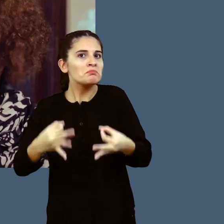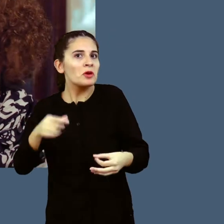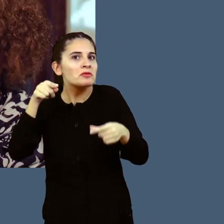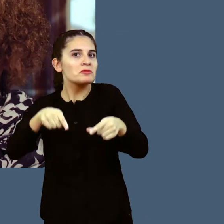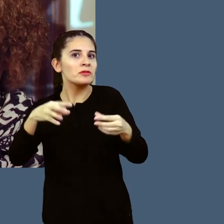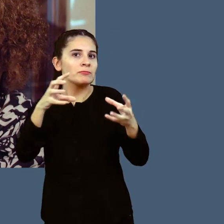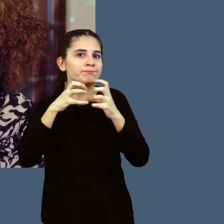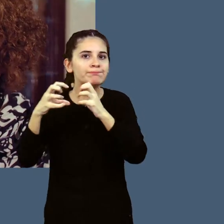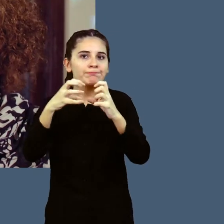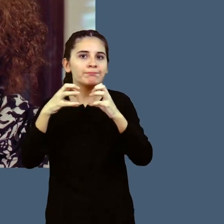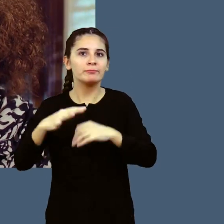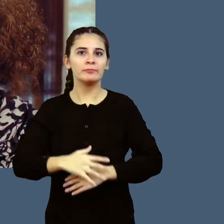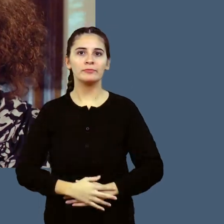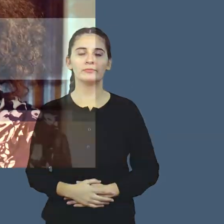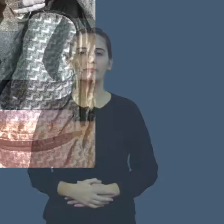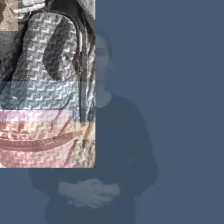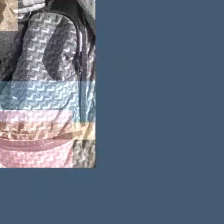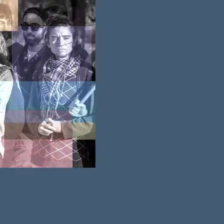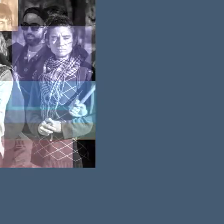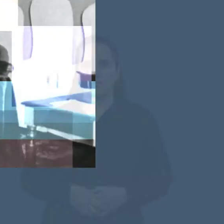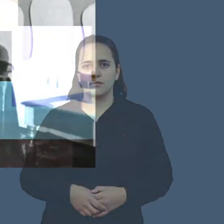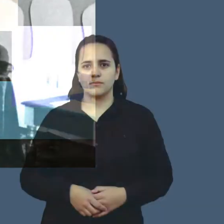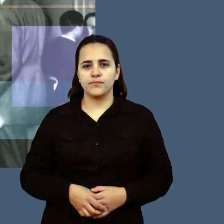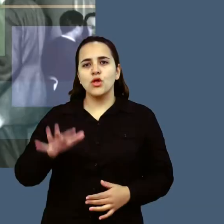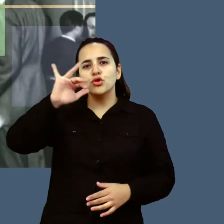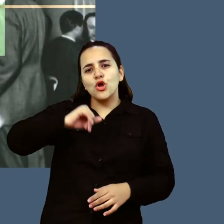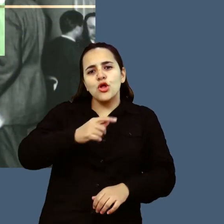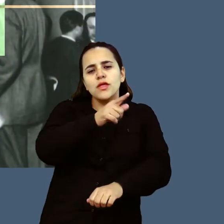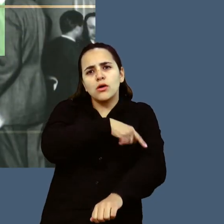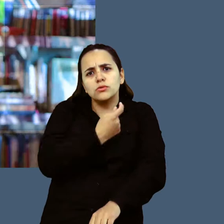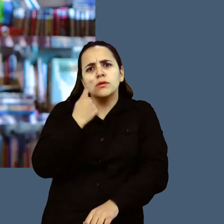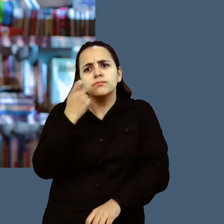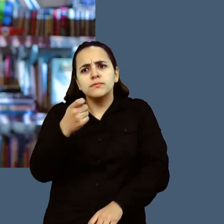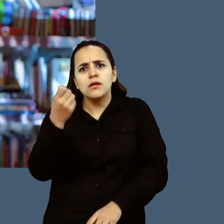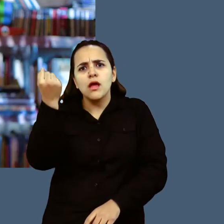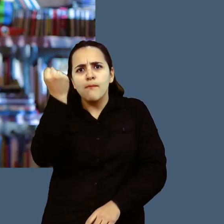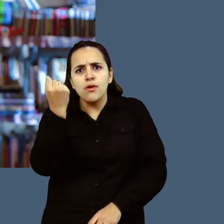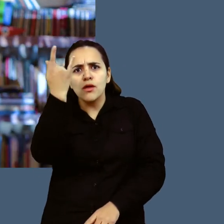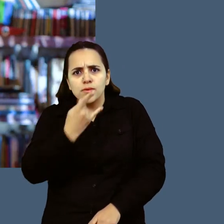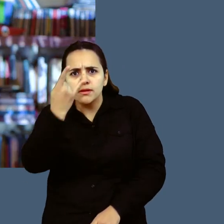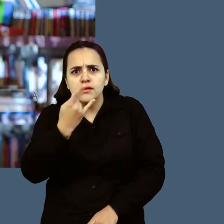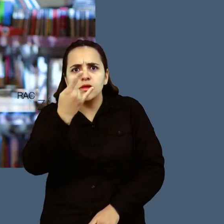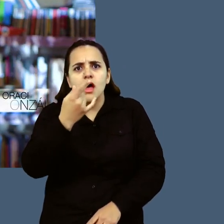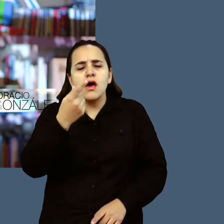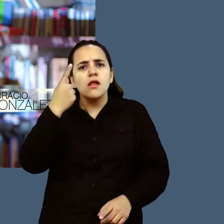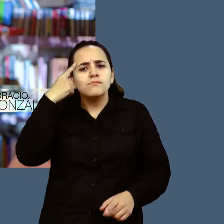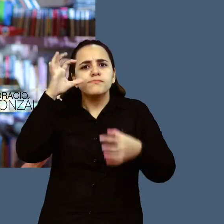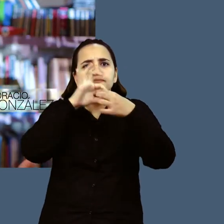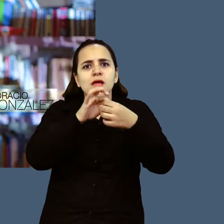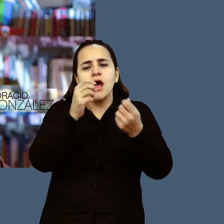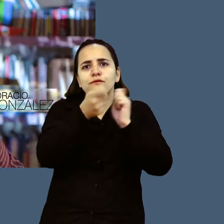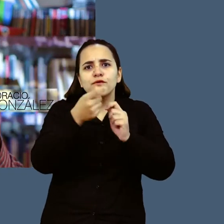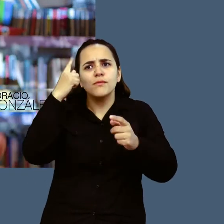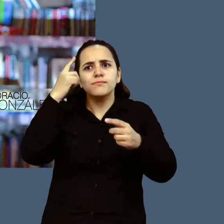está buenísimo que discutamos sobre eso. Lo vemos a diario, el poder universitario, invoca